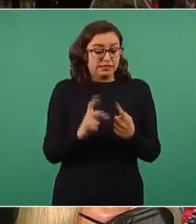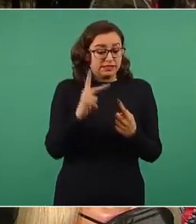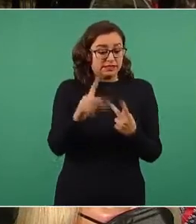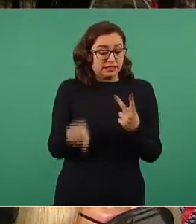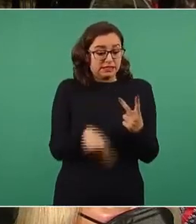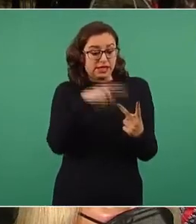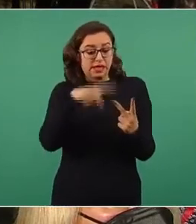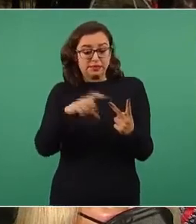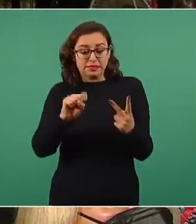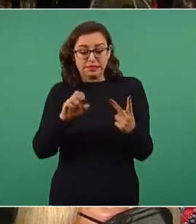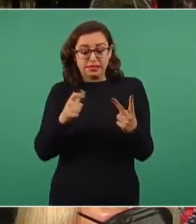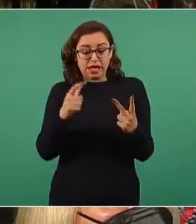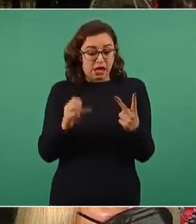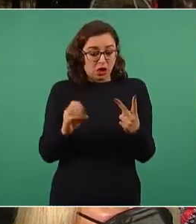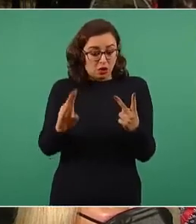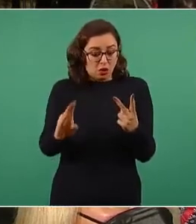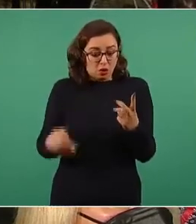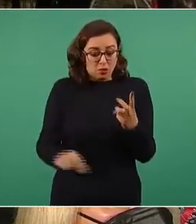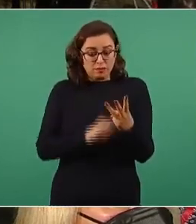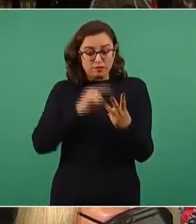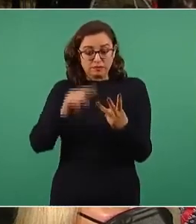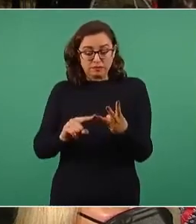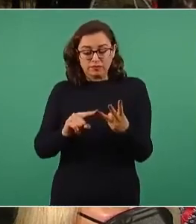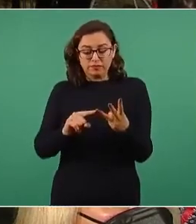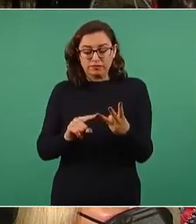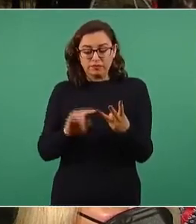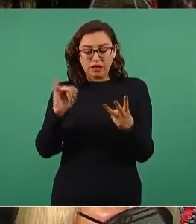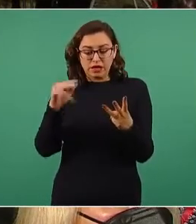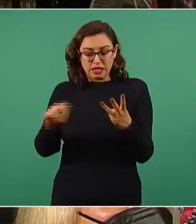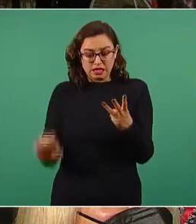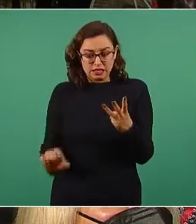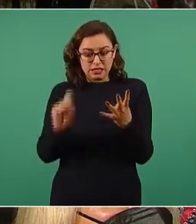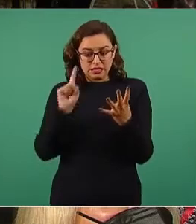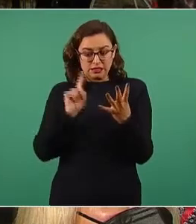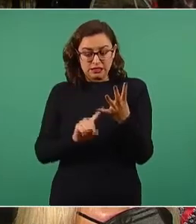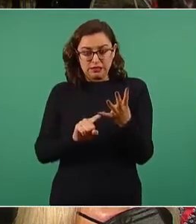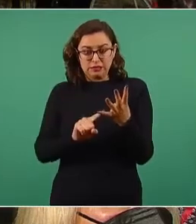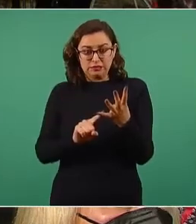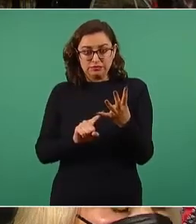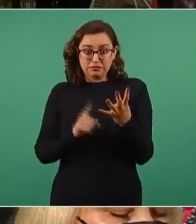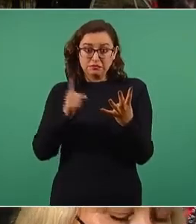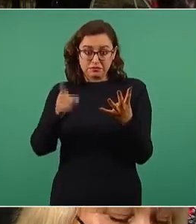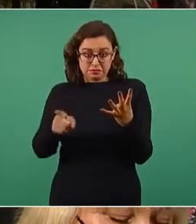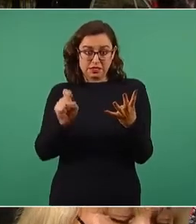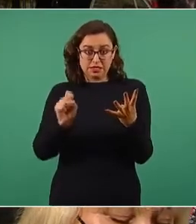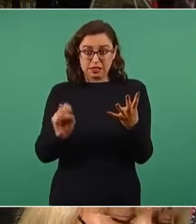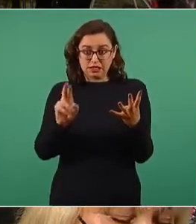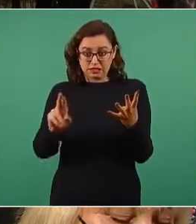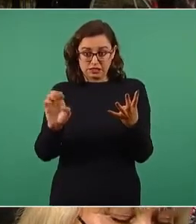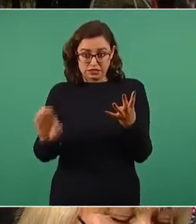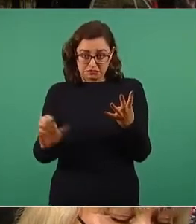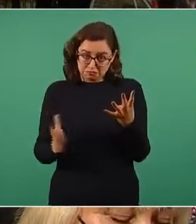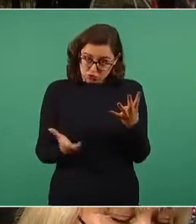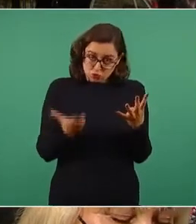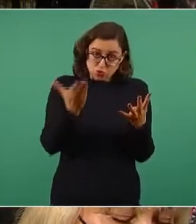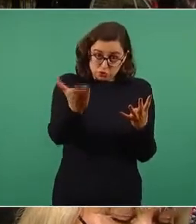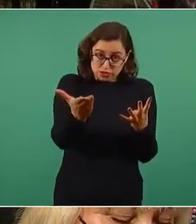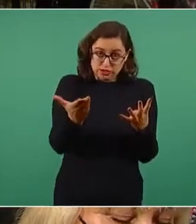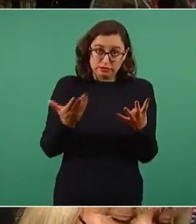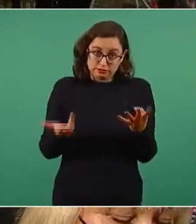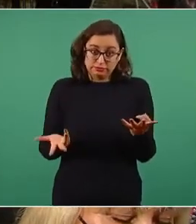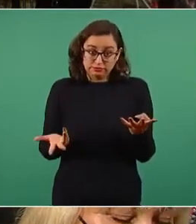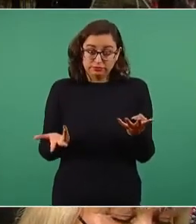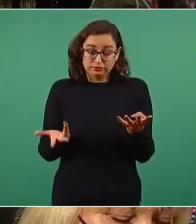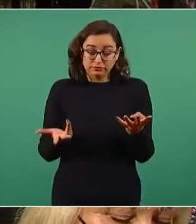la Secretaría de Gobernación, el Instituto Nacional Electoral y, por supuesto, la Cancillería. Por cierto, la Cancillería en este